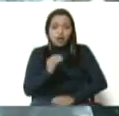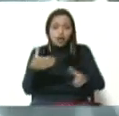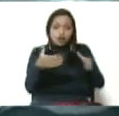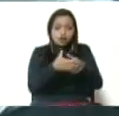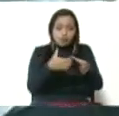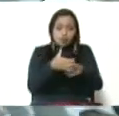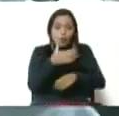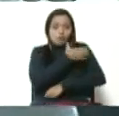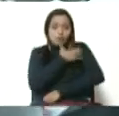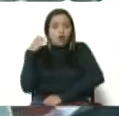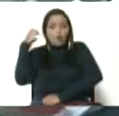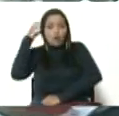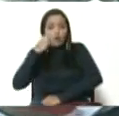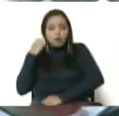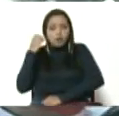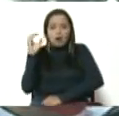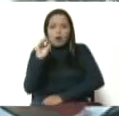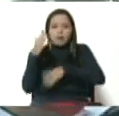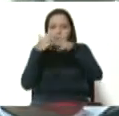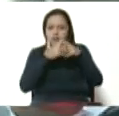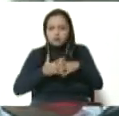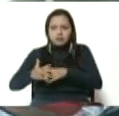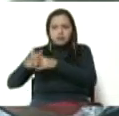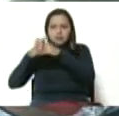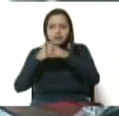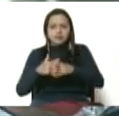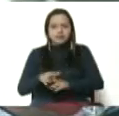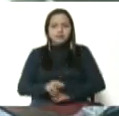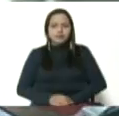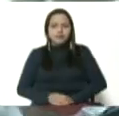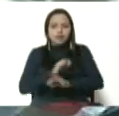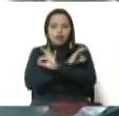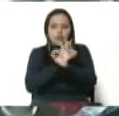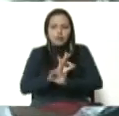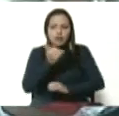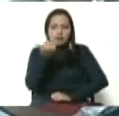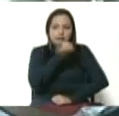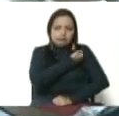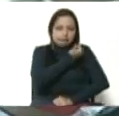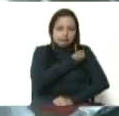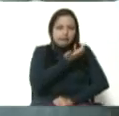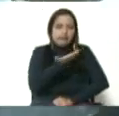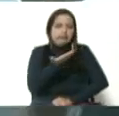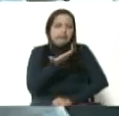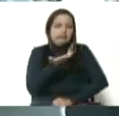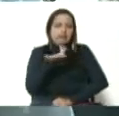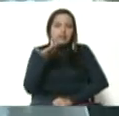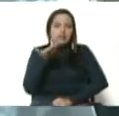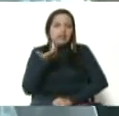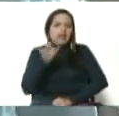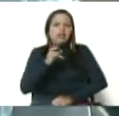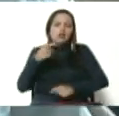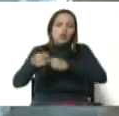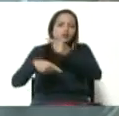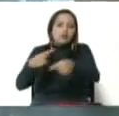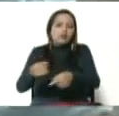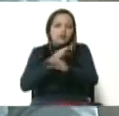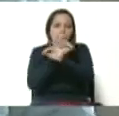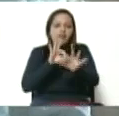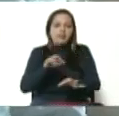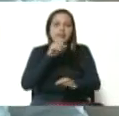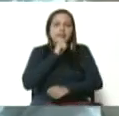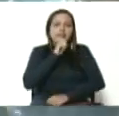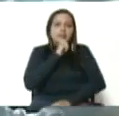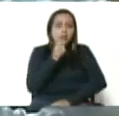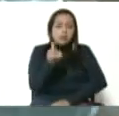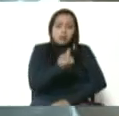norteamericano, con su accionar criminal, con su accionar unilateral, pues afecten de manera severa no